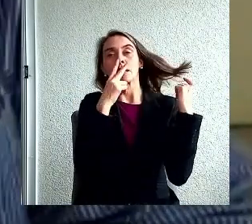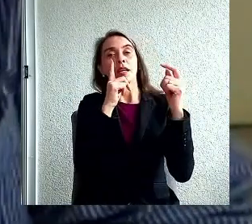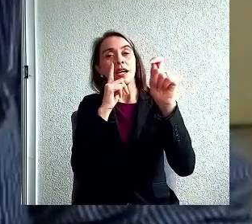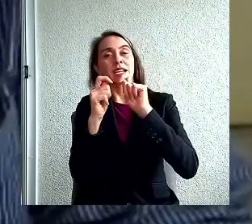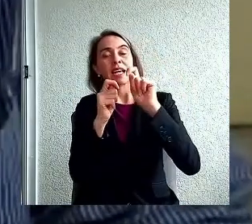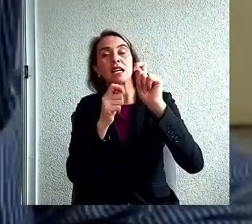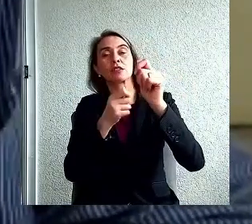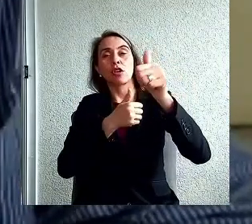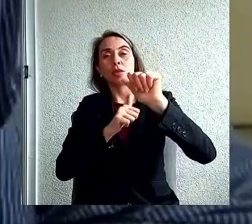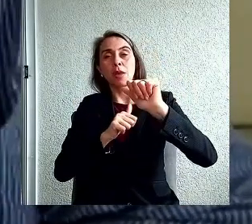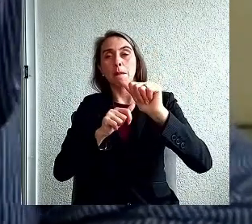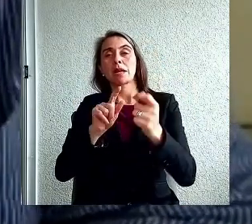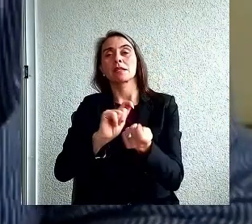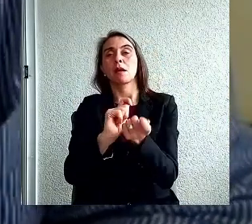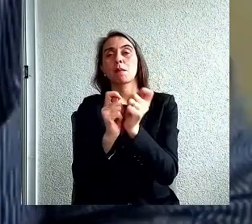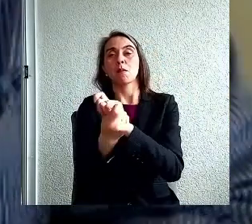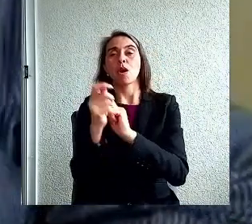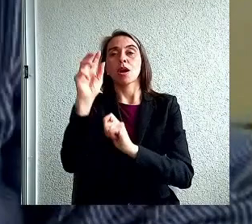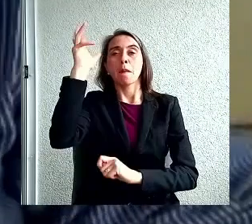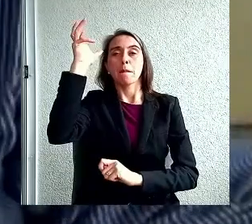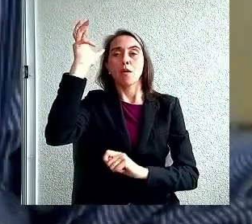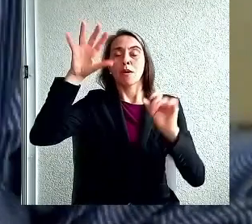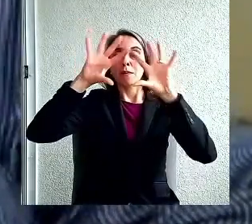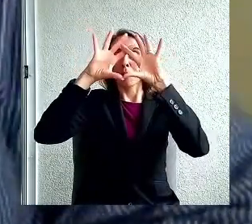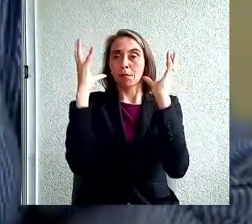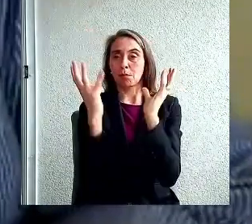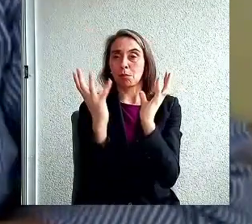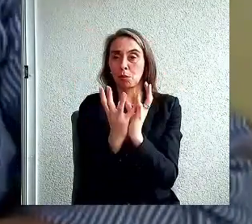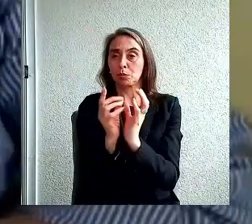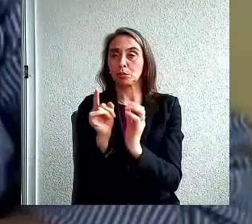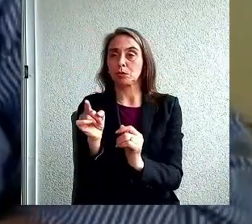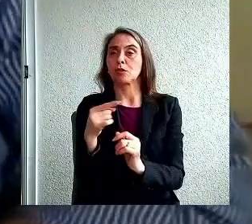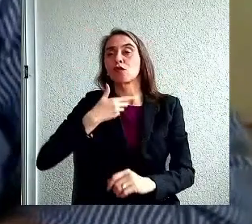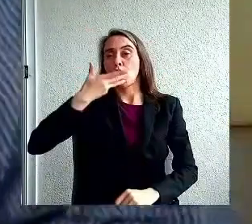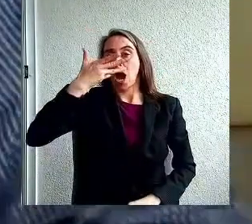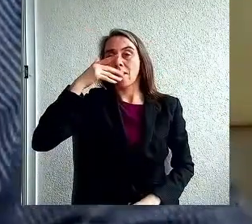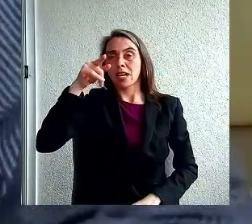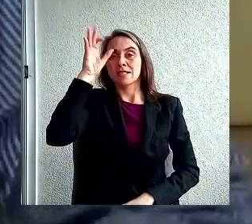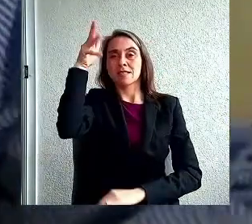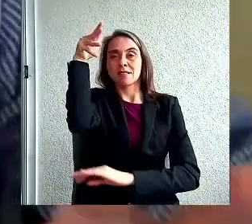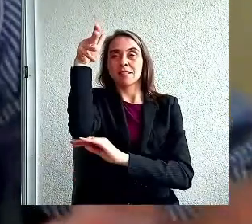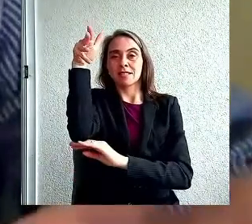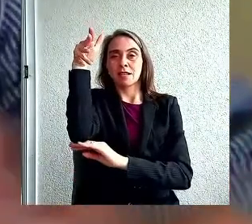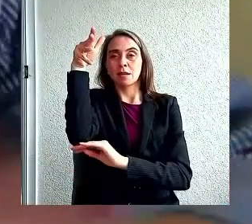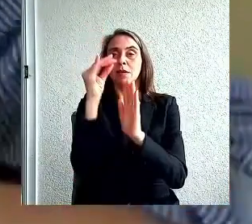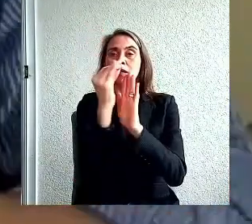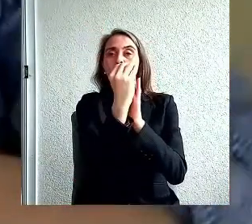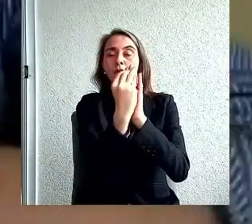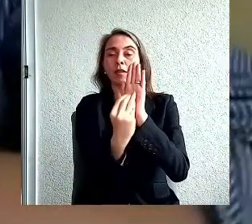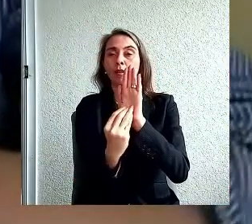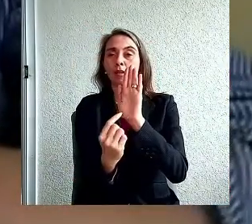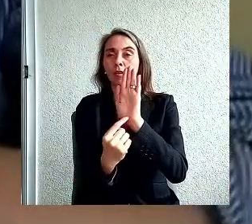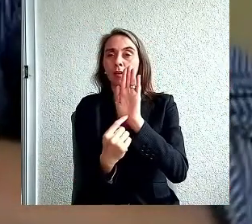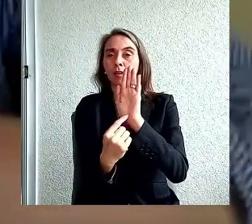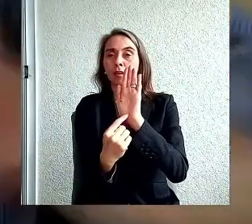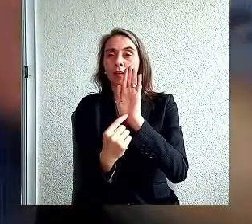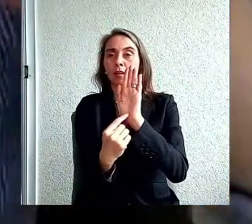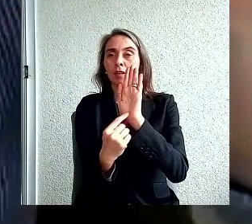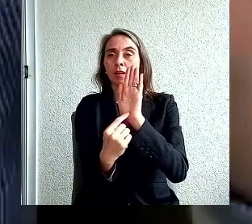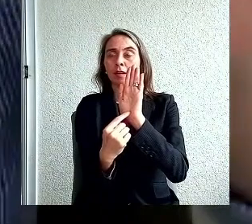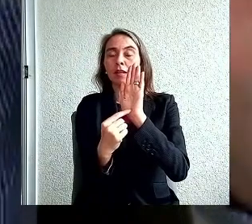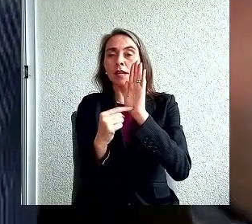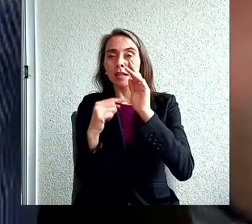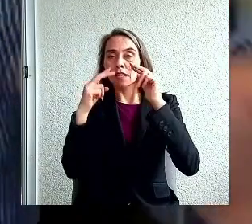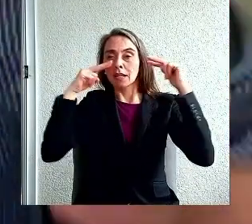Voy a remitirme primero a una especie de enfoque global. Esto es lo que dice el Foro Económico